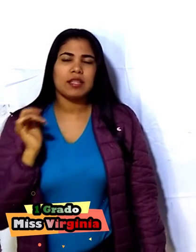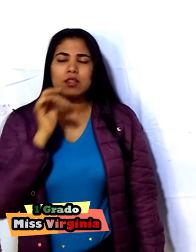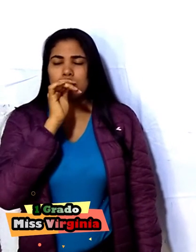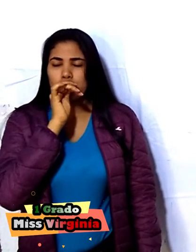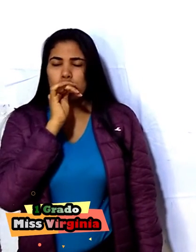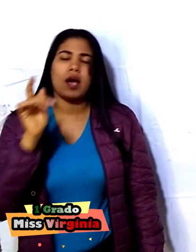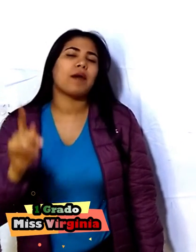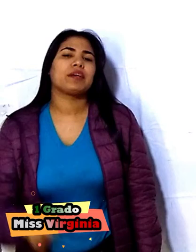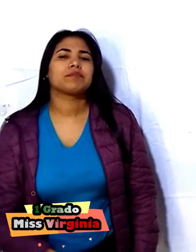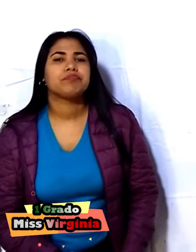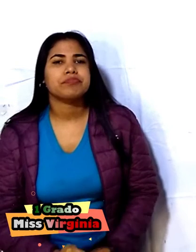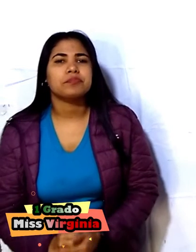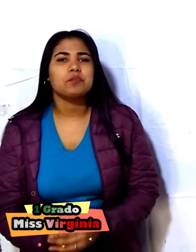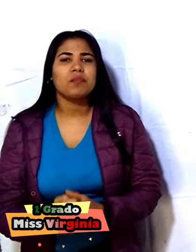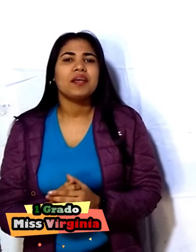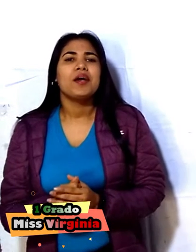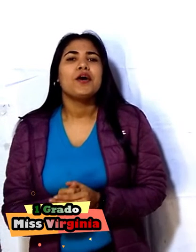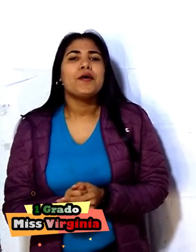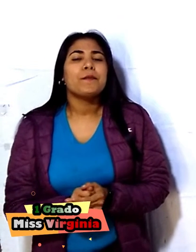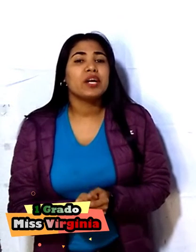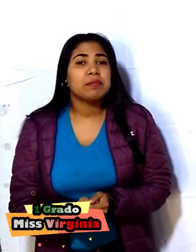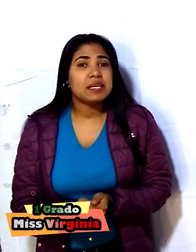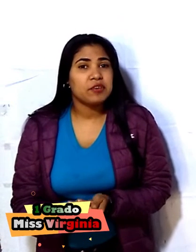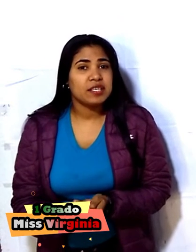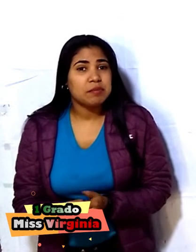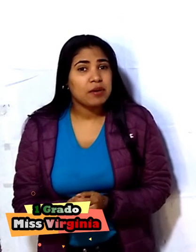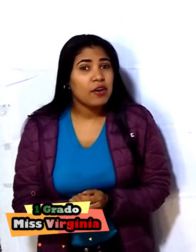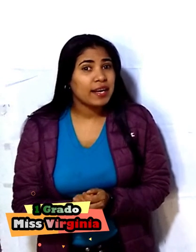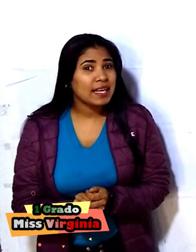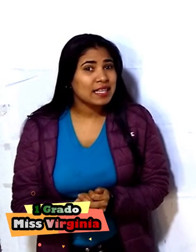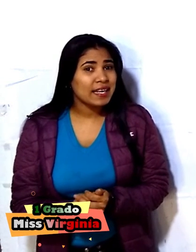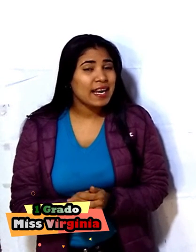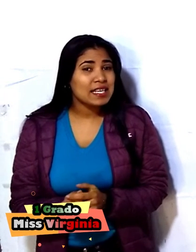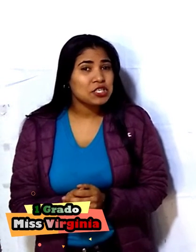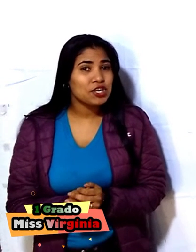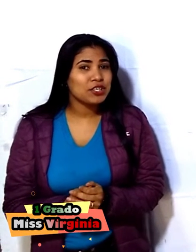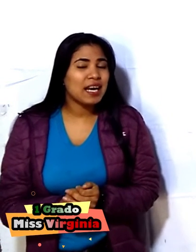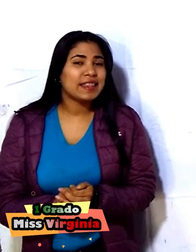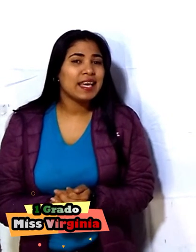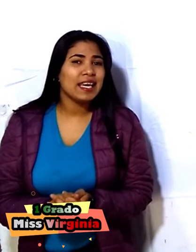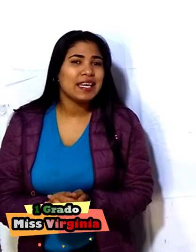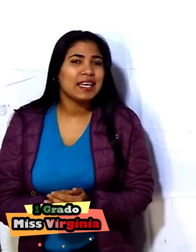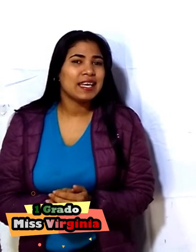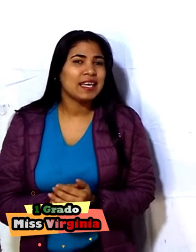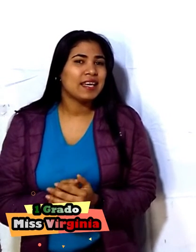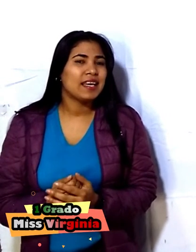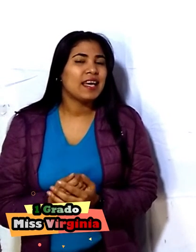Espíritu Santo. Amén. Bueno, mis amores, vamos ahora a cantar la canción de